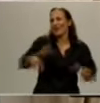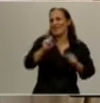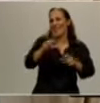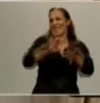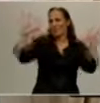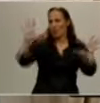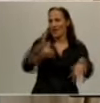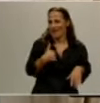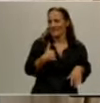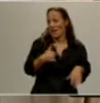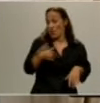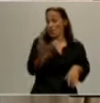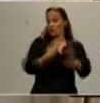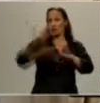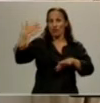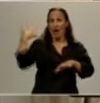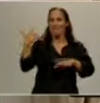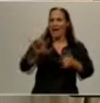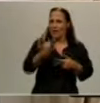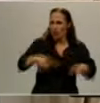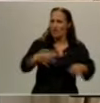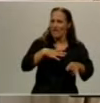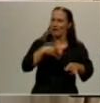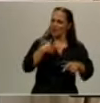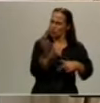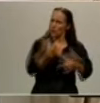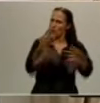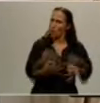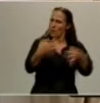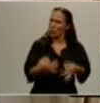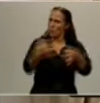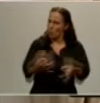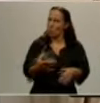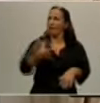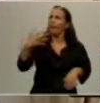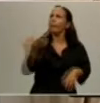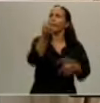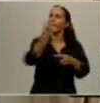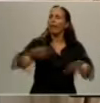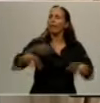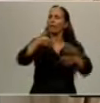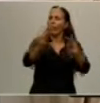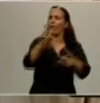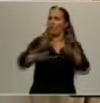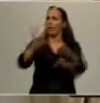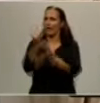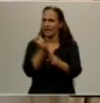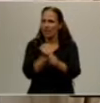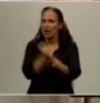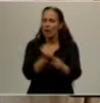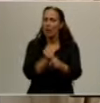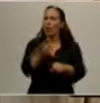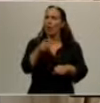nos ha tocado cumplir, como fue en su momento la recuperación de los recursos de los trabajadores para que puedan